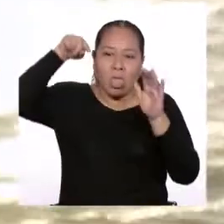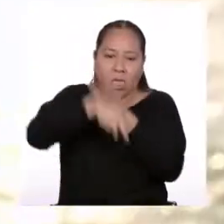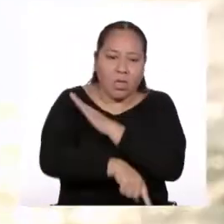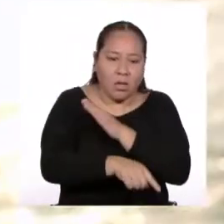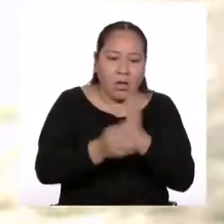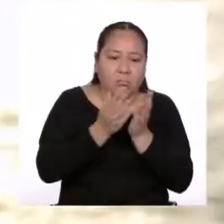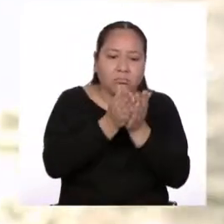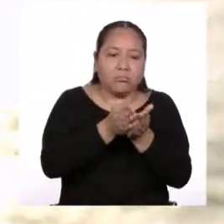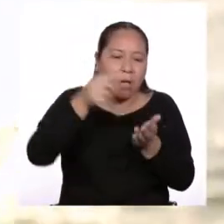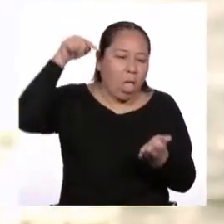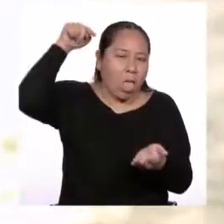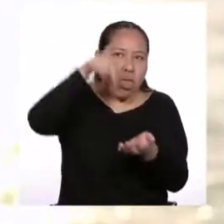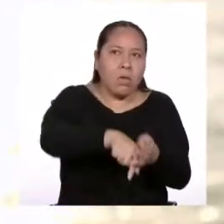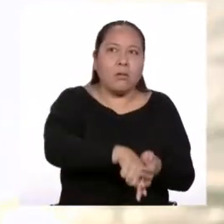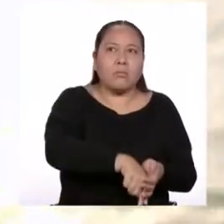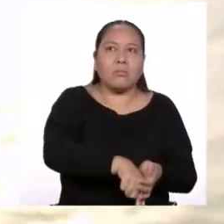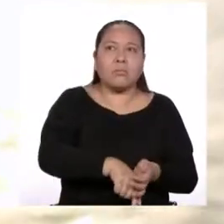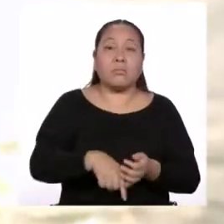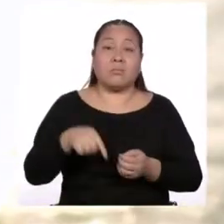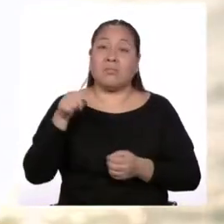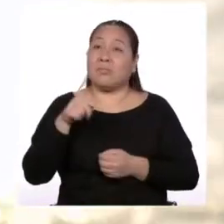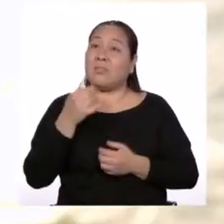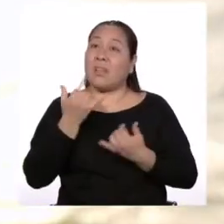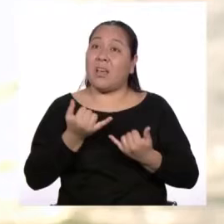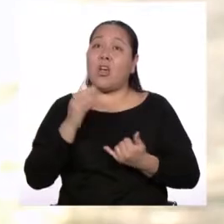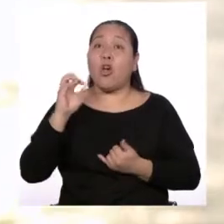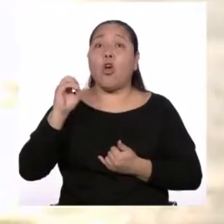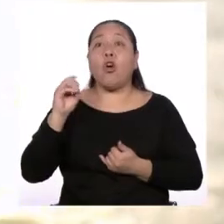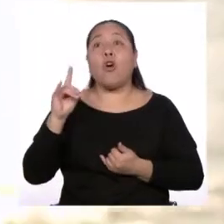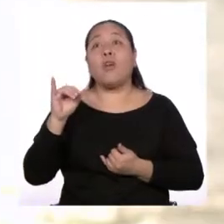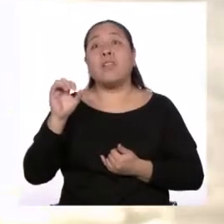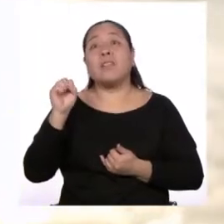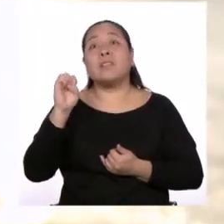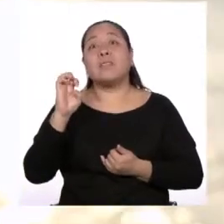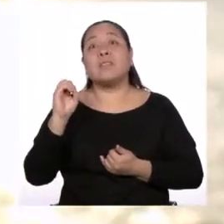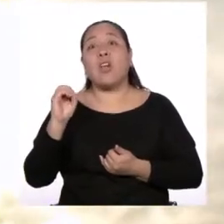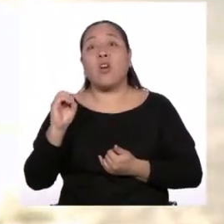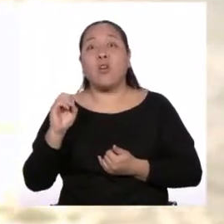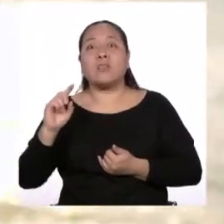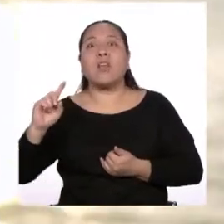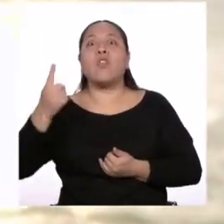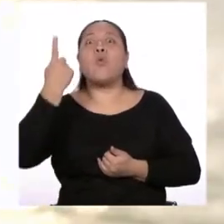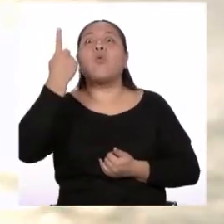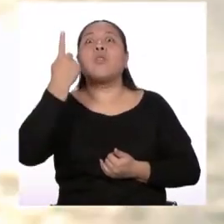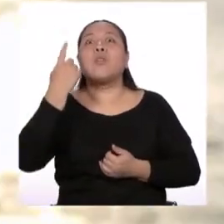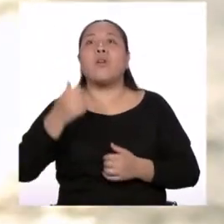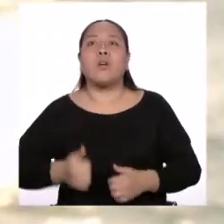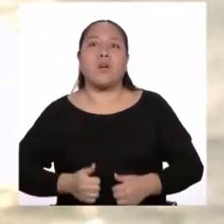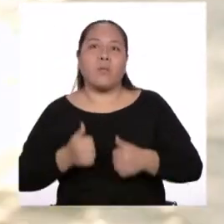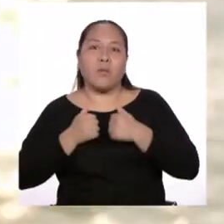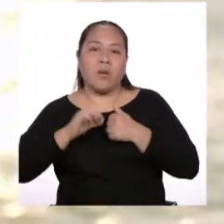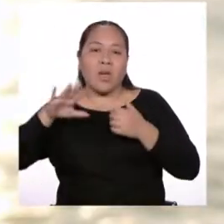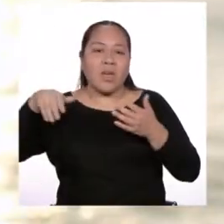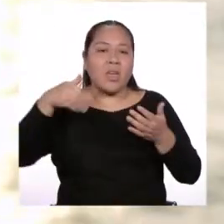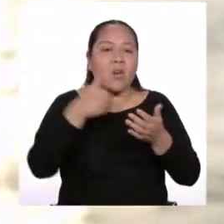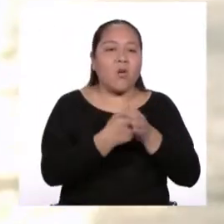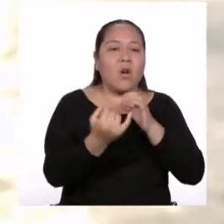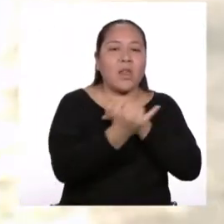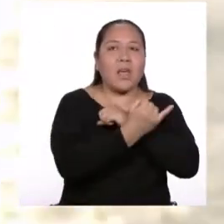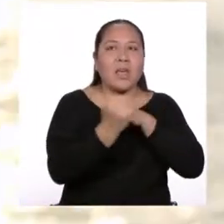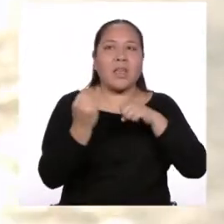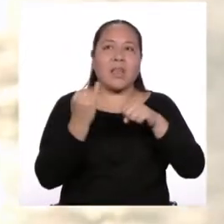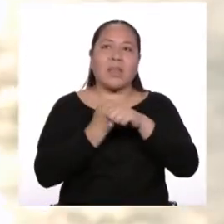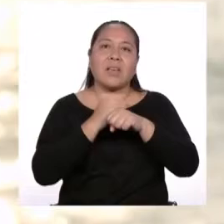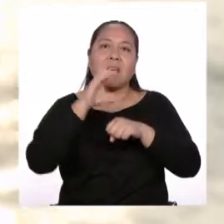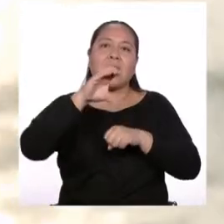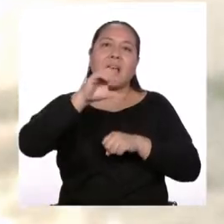nave. Esta vez, Odiseo fue el único sobreviviente, quien logró llegar a la isla de Calipso, donde se inicia